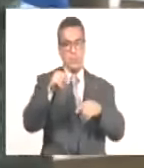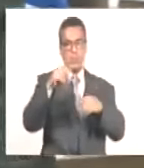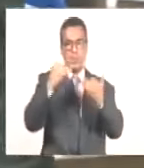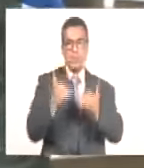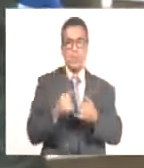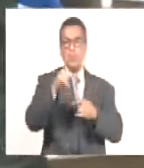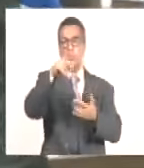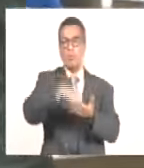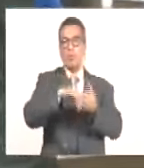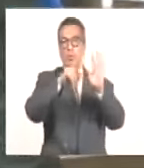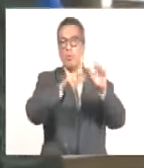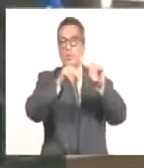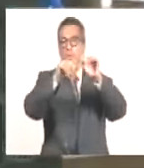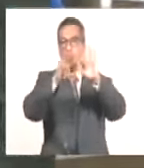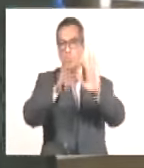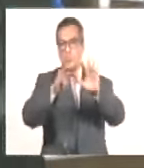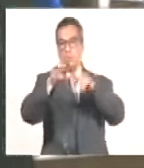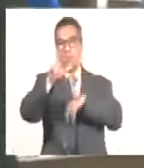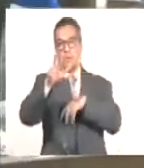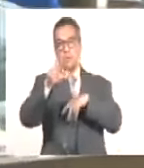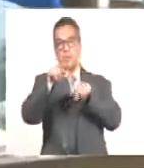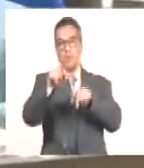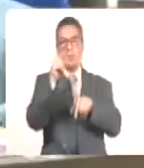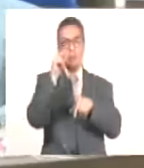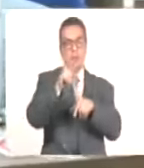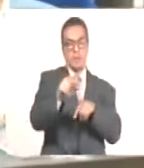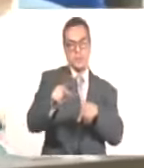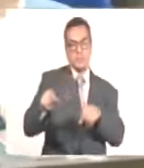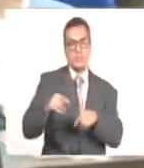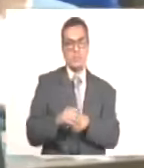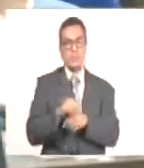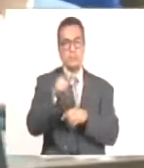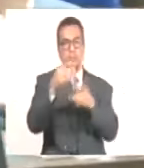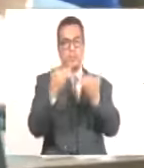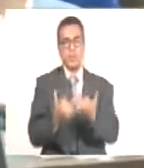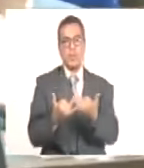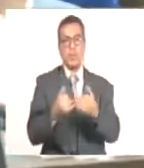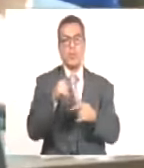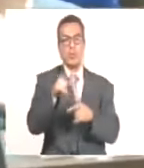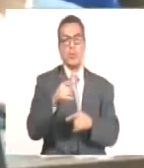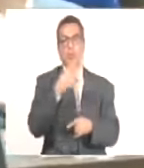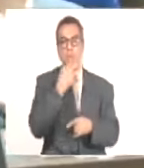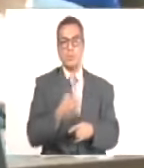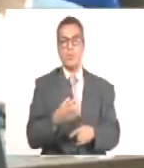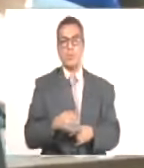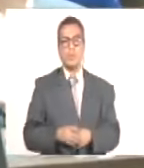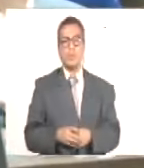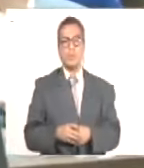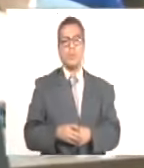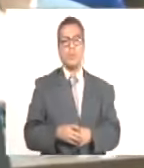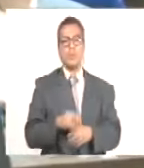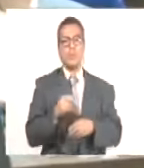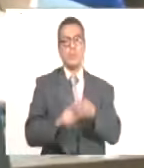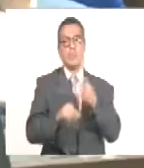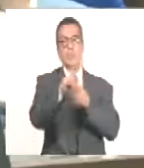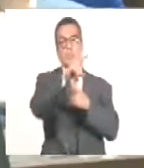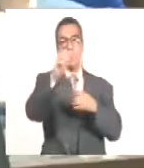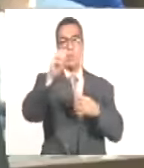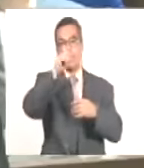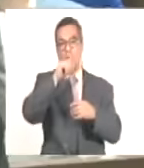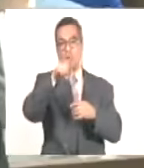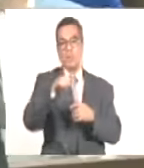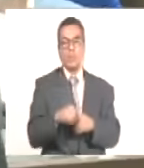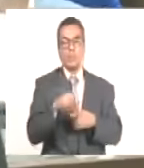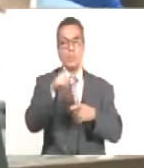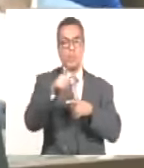en 1793, una persona que, a propósito, ahora en este diciembre conmemoraremos 200 años de una